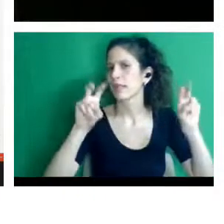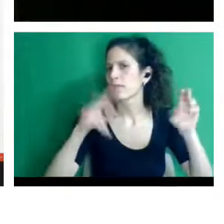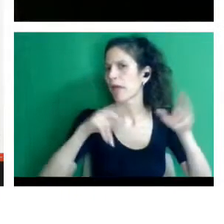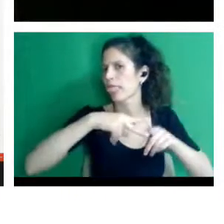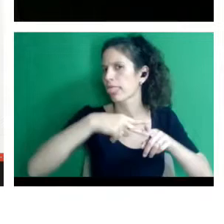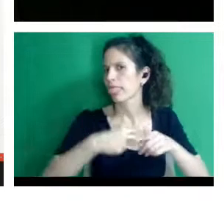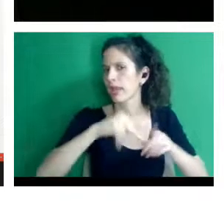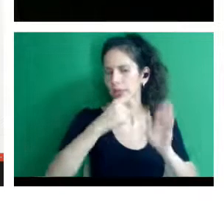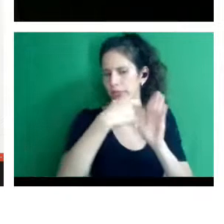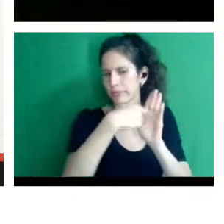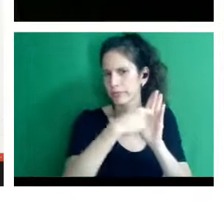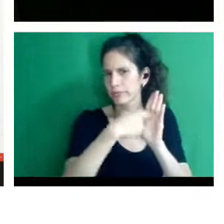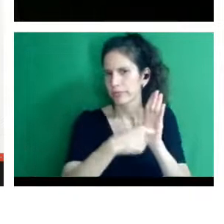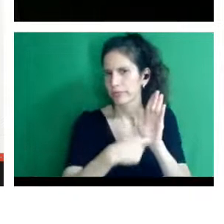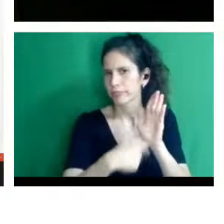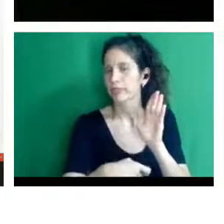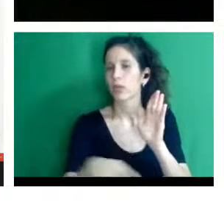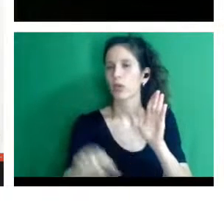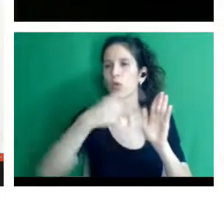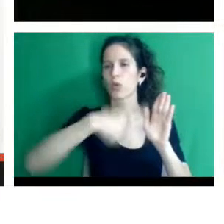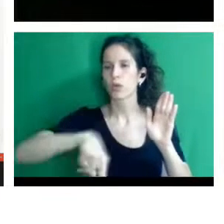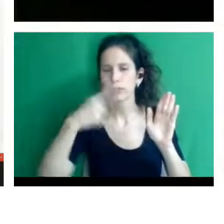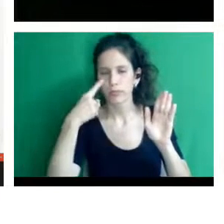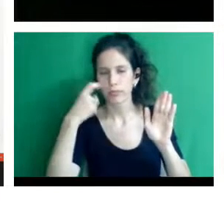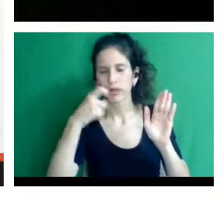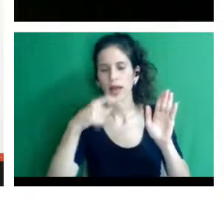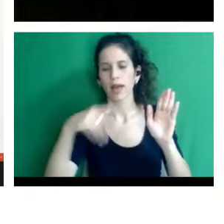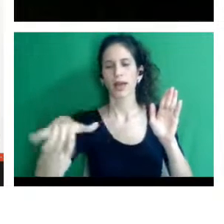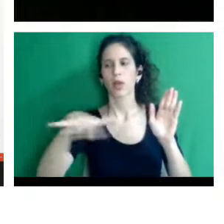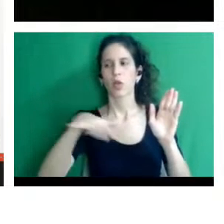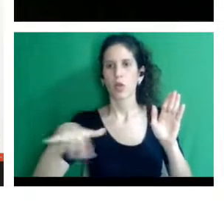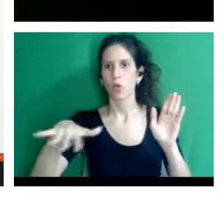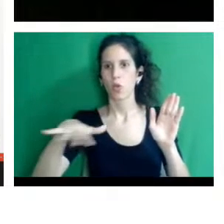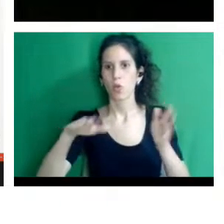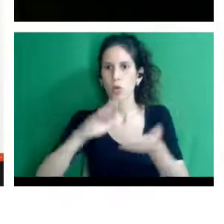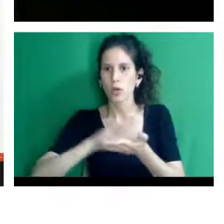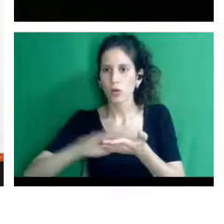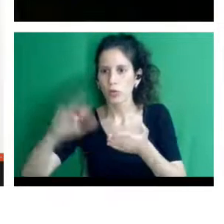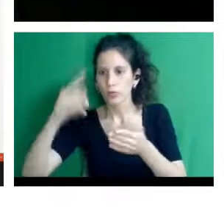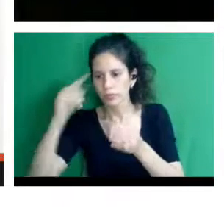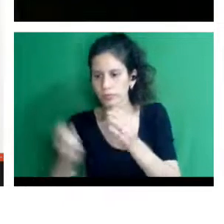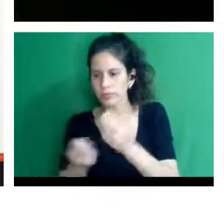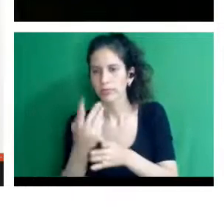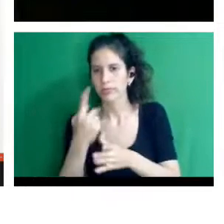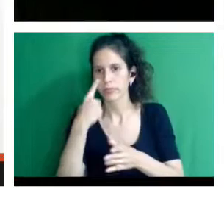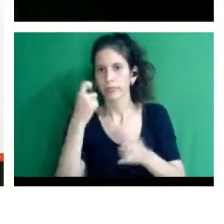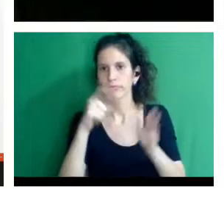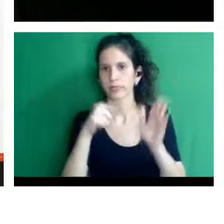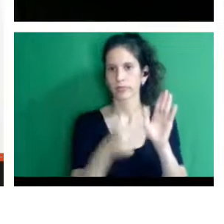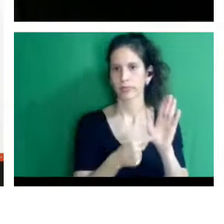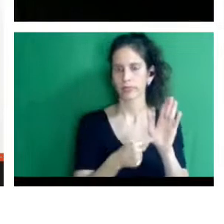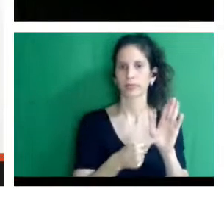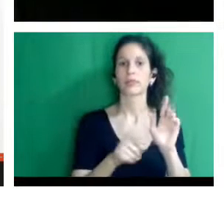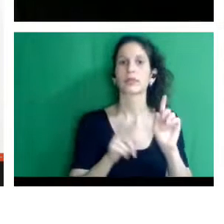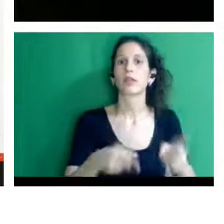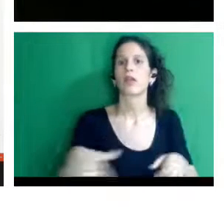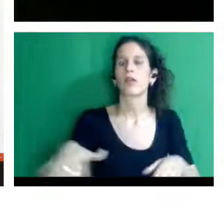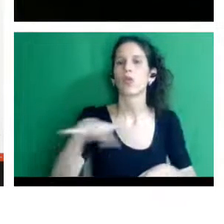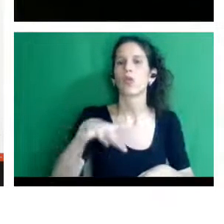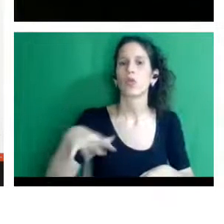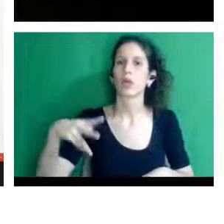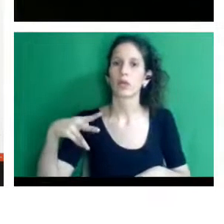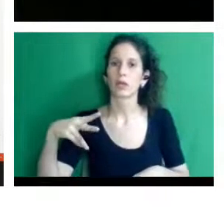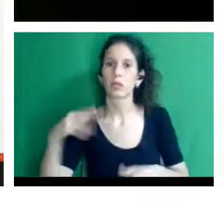las distintas autoridades, tanto locales como nacionales, y los sectores público y privado a la hora de abordar el desarrollo